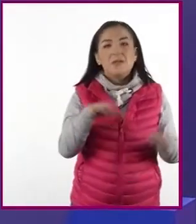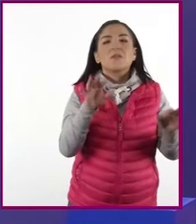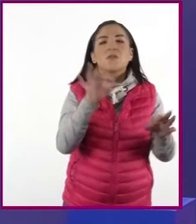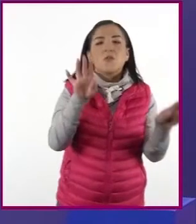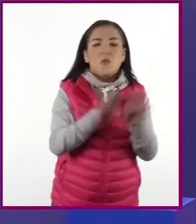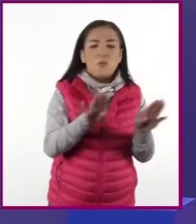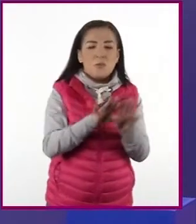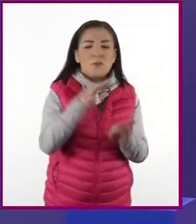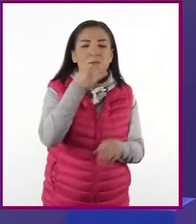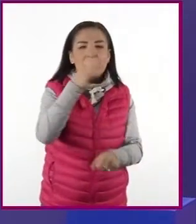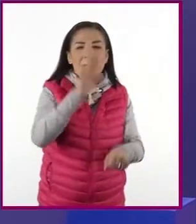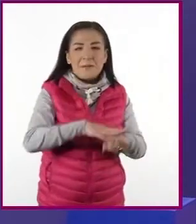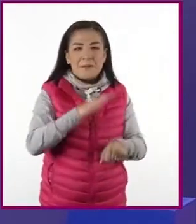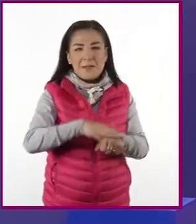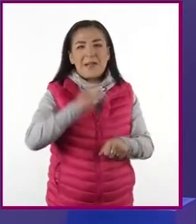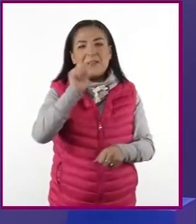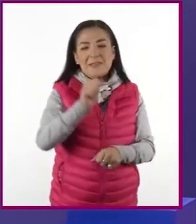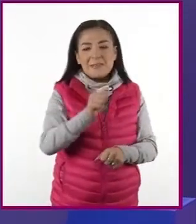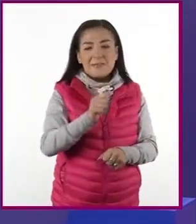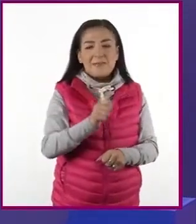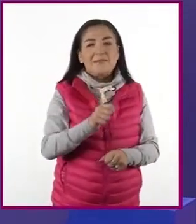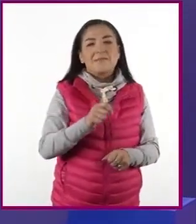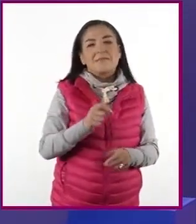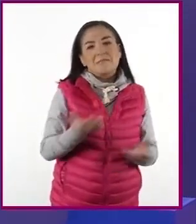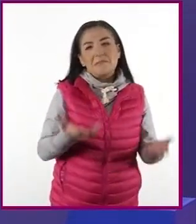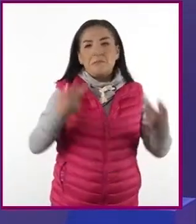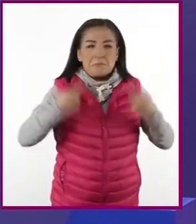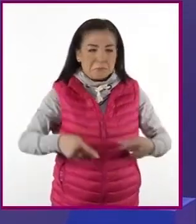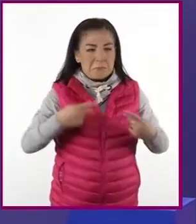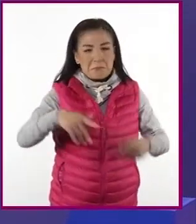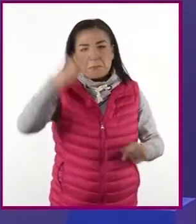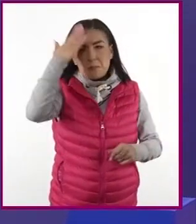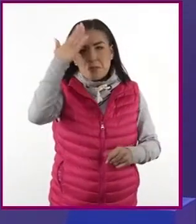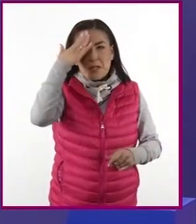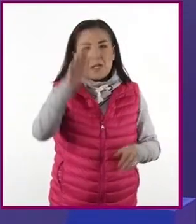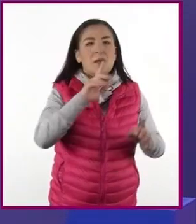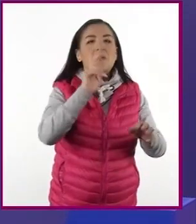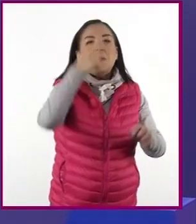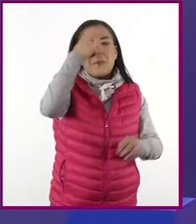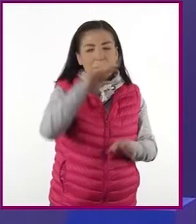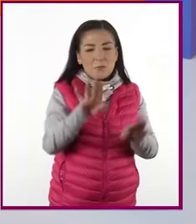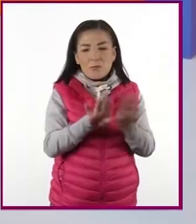el autor para llevar a cabo la selección de los textos.